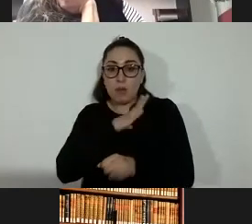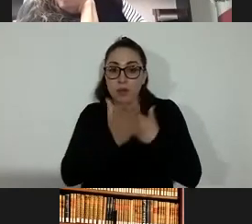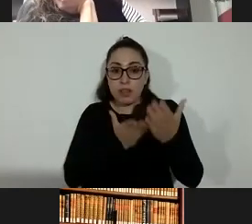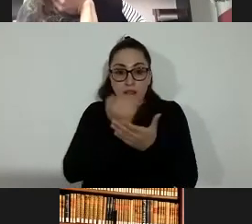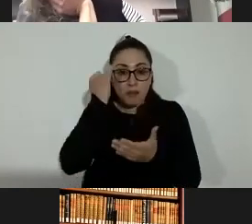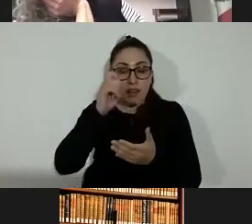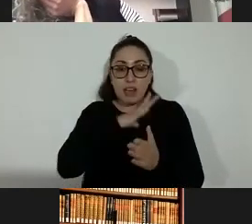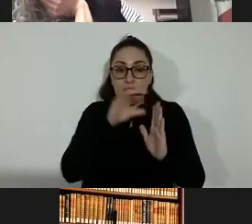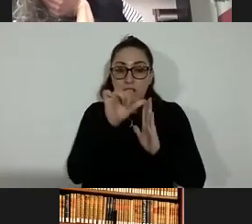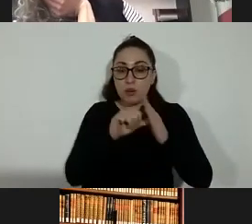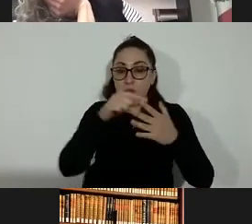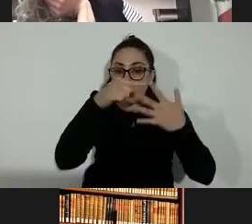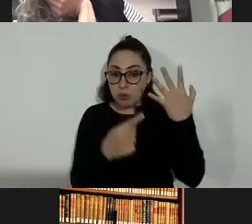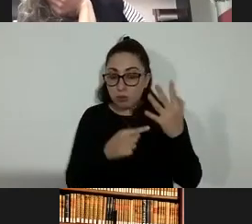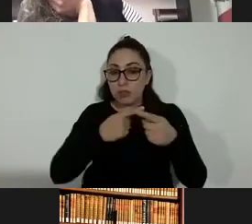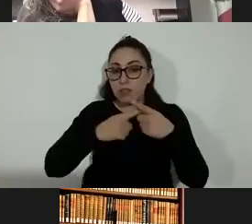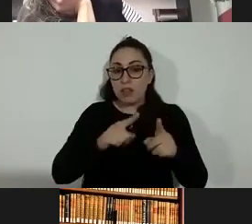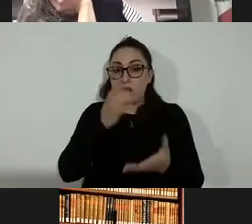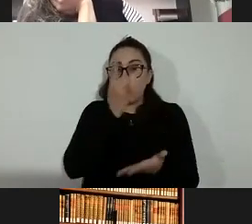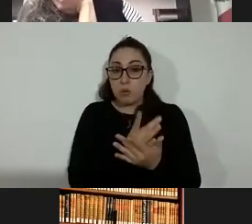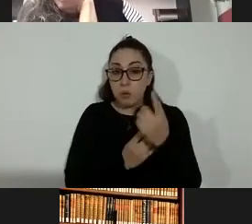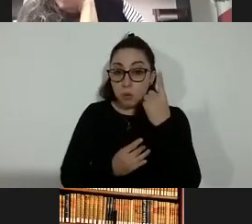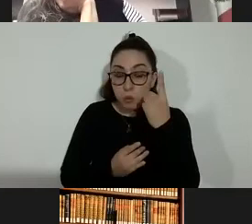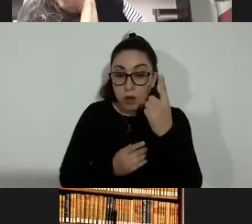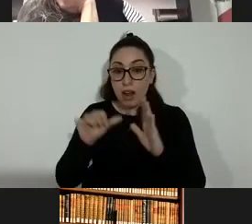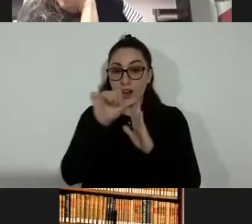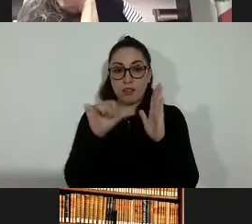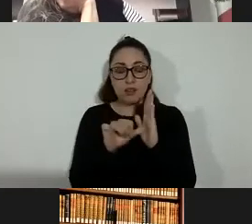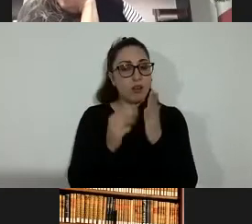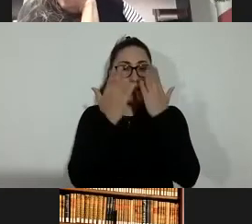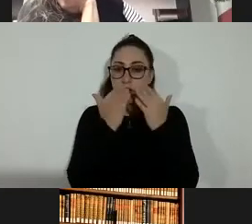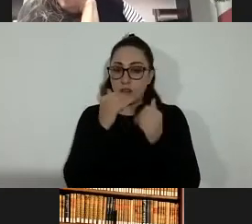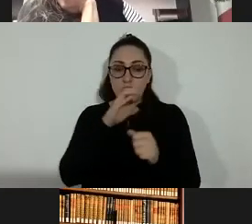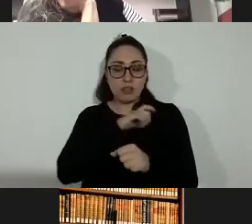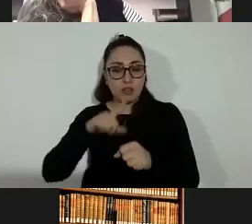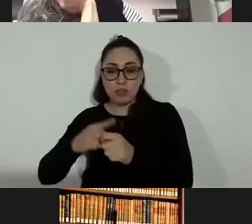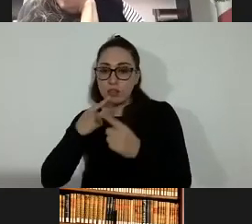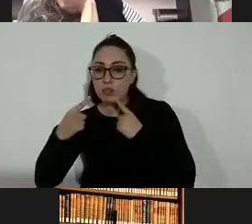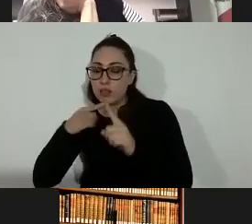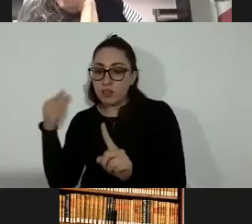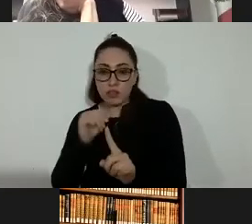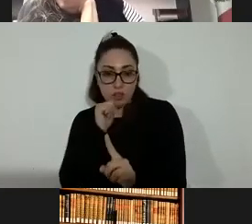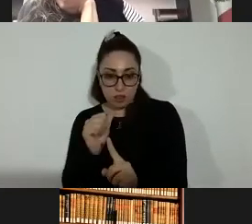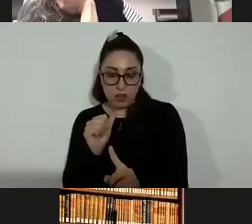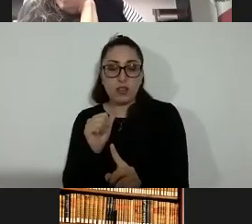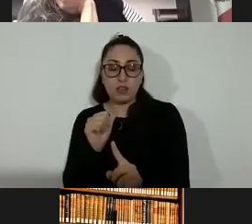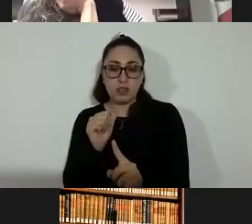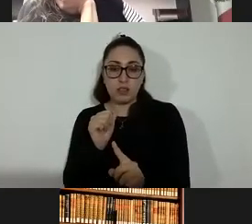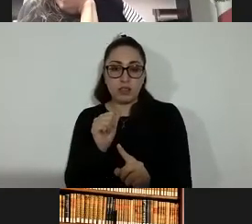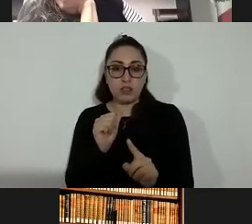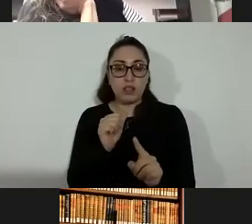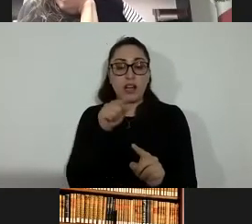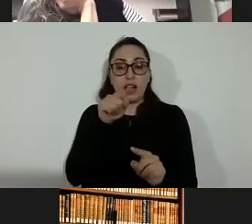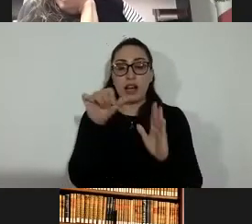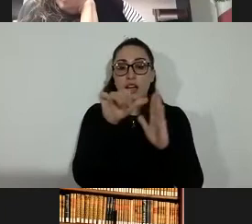bien, cuando es un solo artículo, no hay en lo general, en lo particular. Se discute el